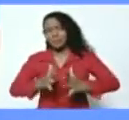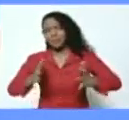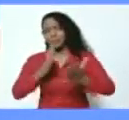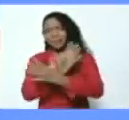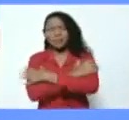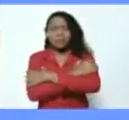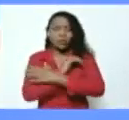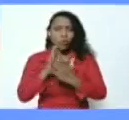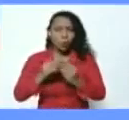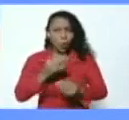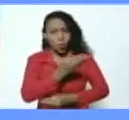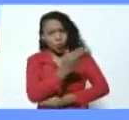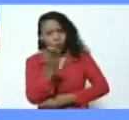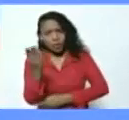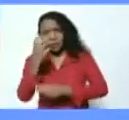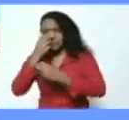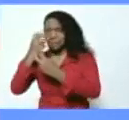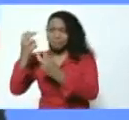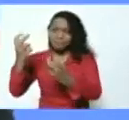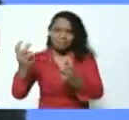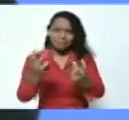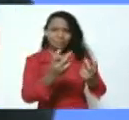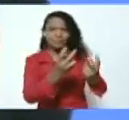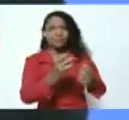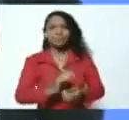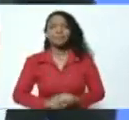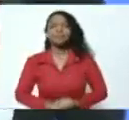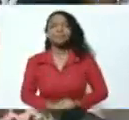y todas. Bienvenidos y bienvenidas.